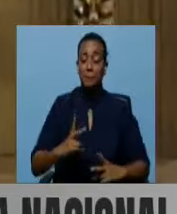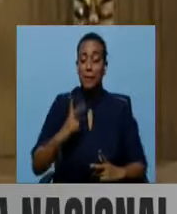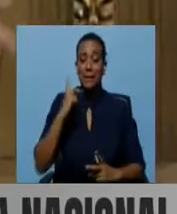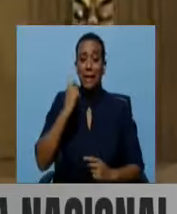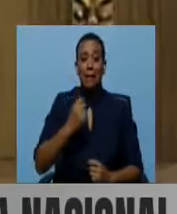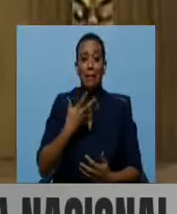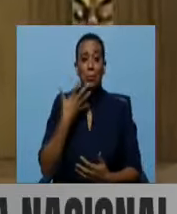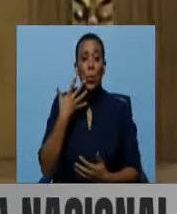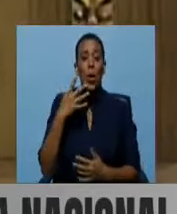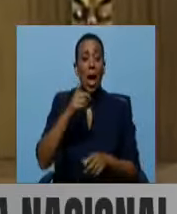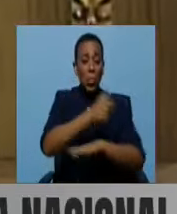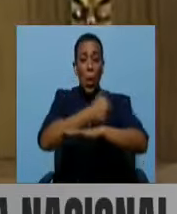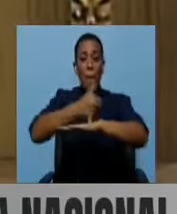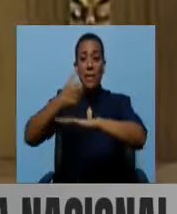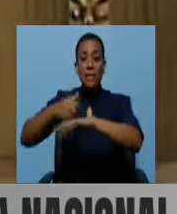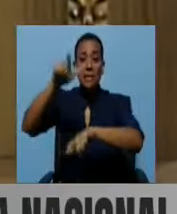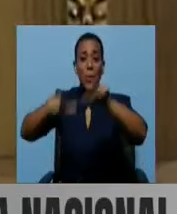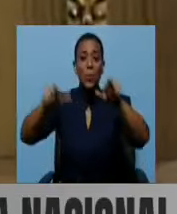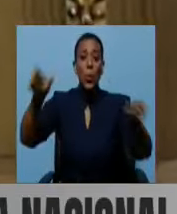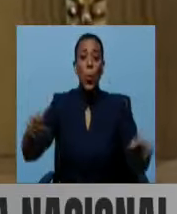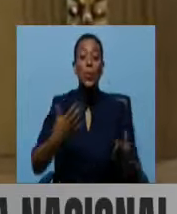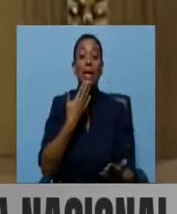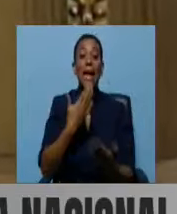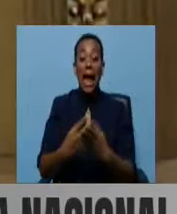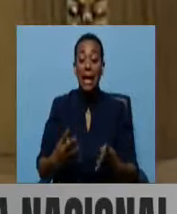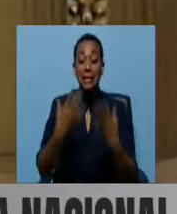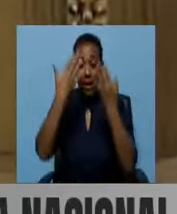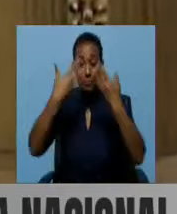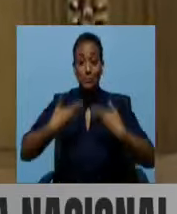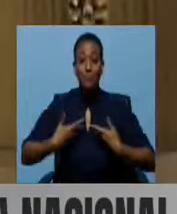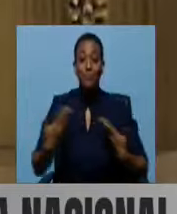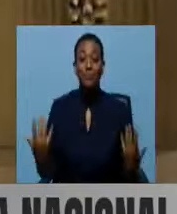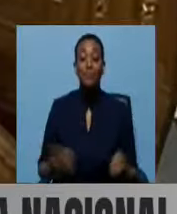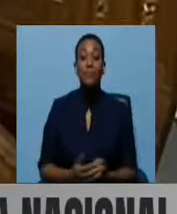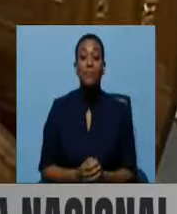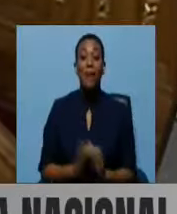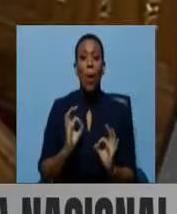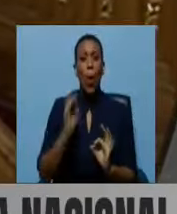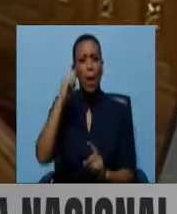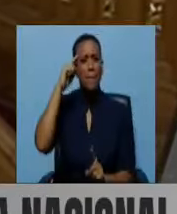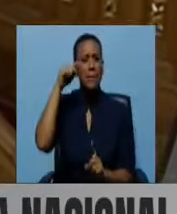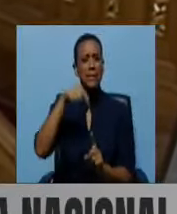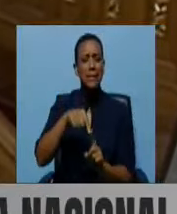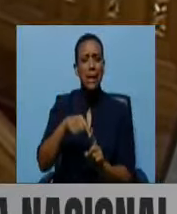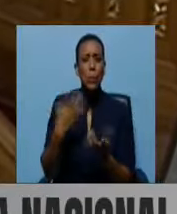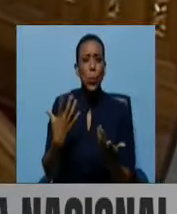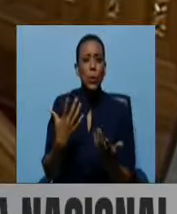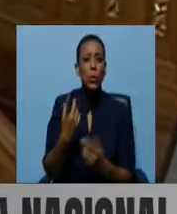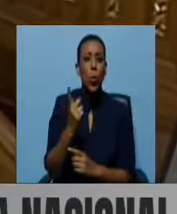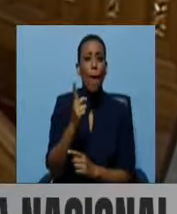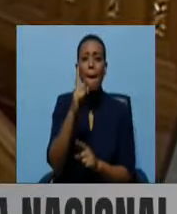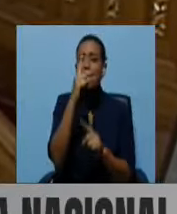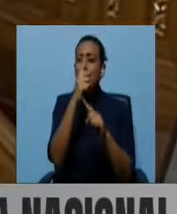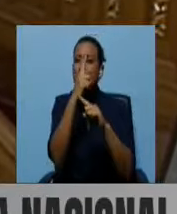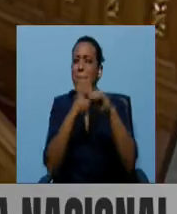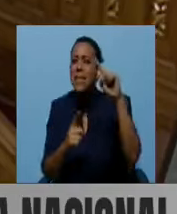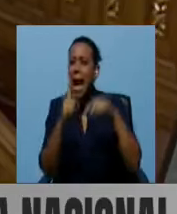presidente, vice, todos los presentes. Muchas gracias. Pensar que hace menos de un año